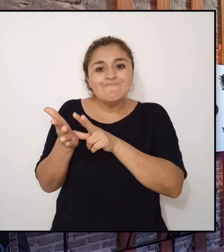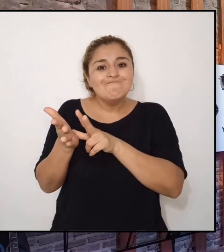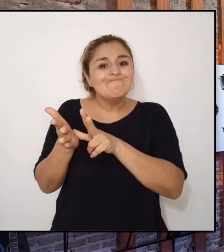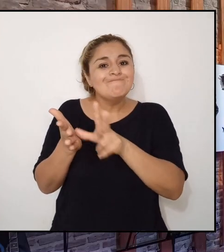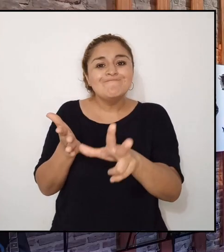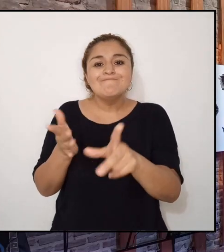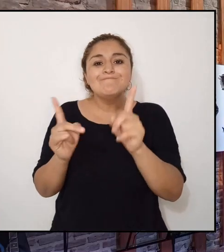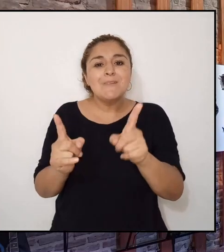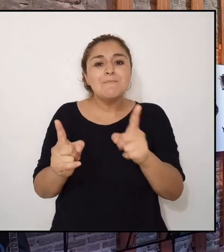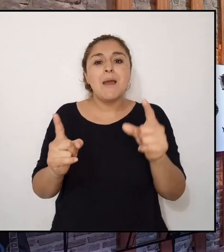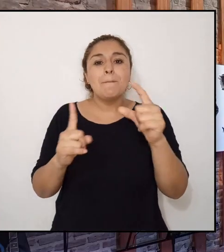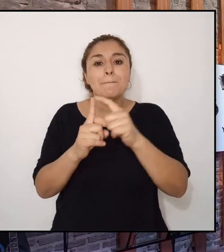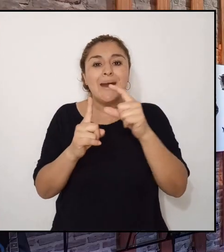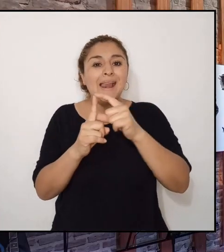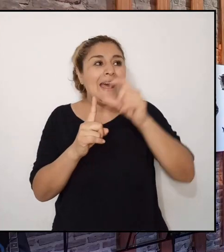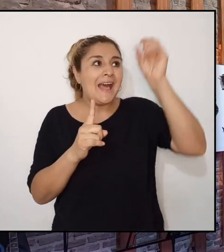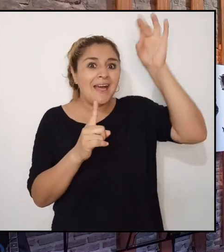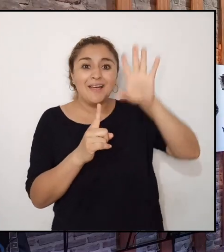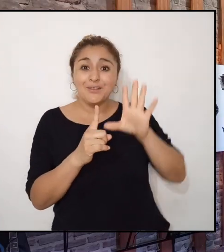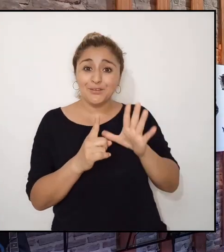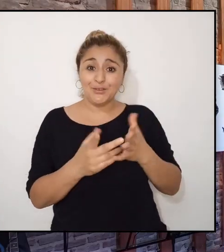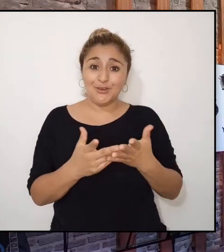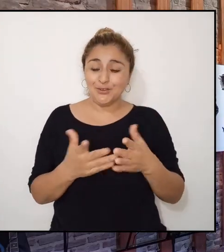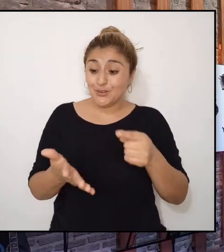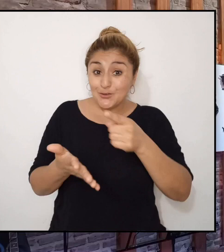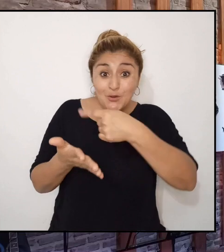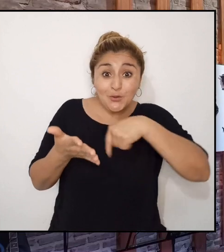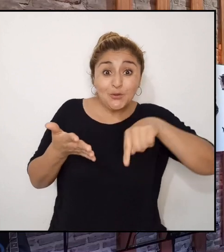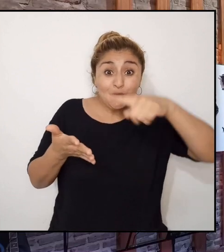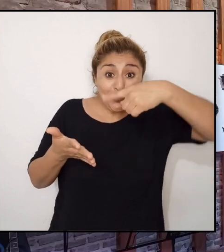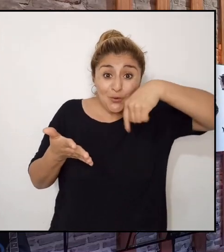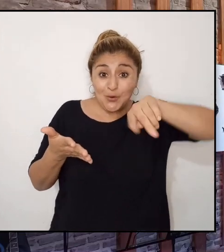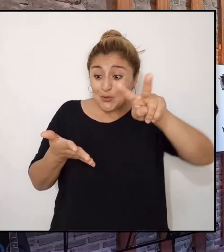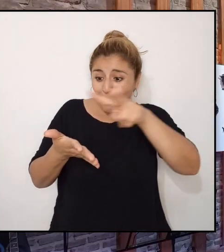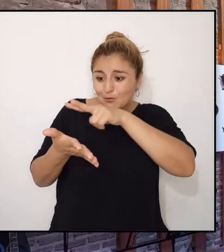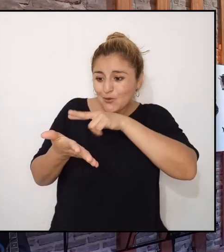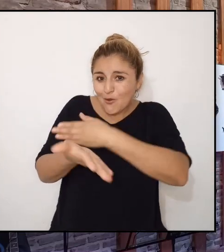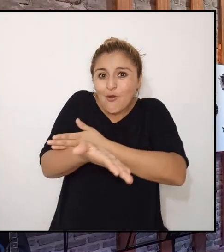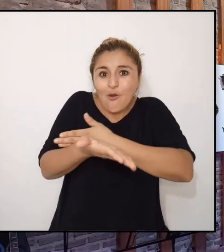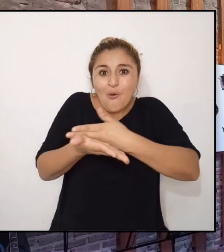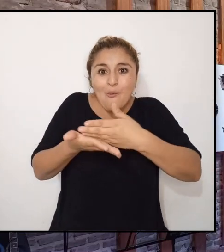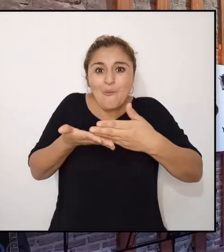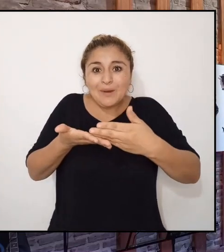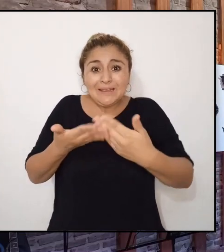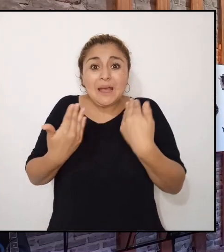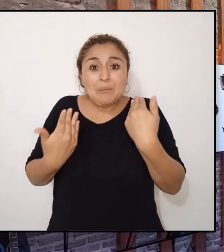Tenemos toda la palabra de Dios completa.